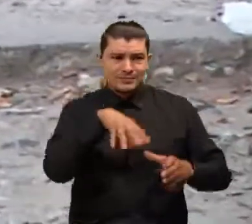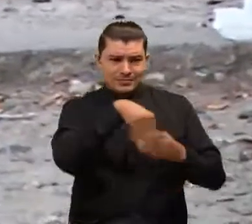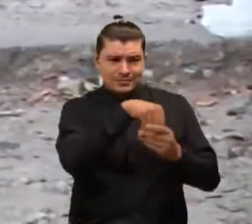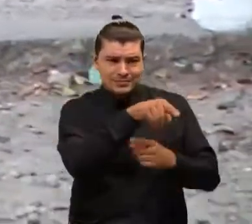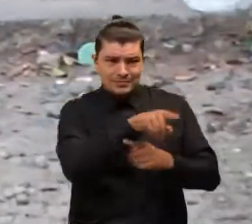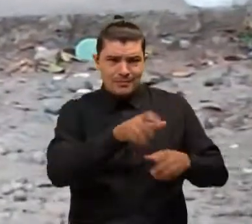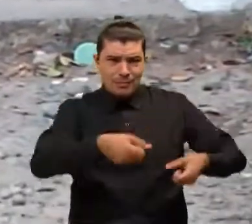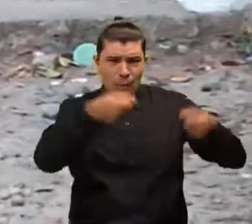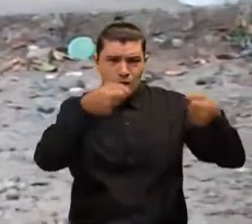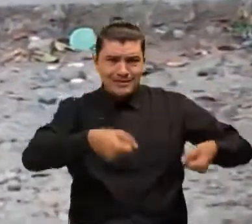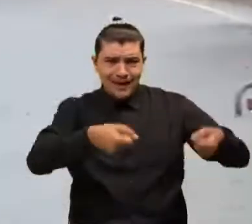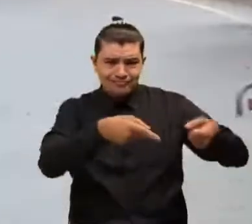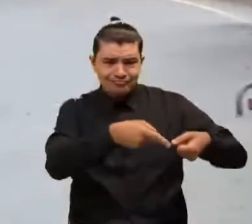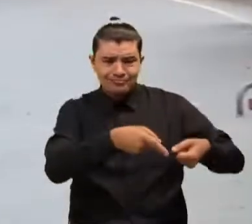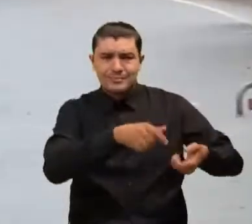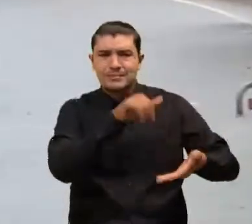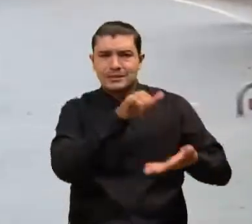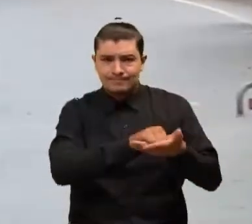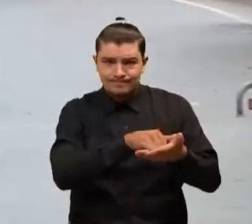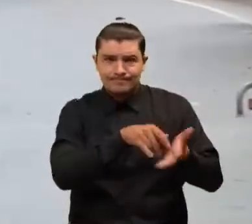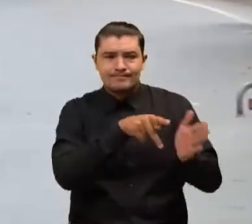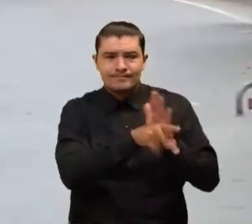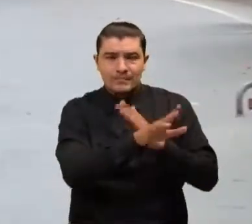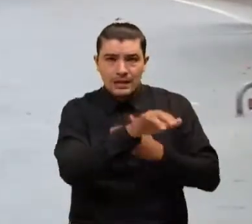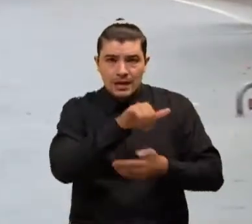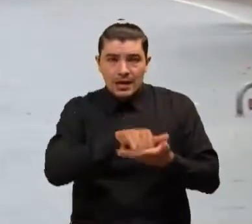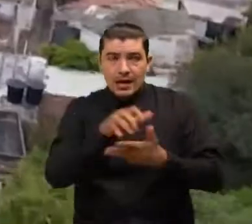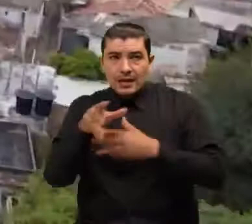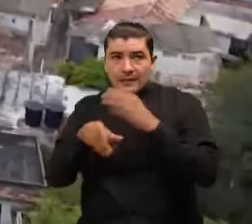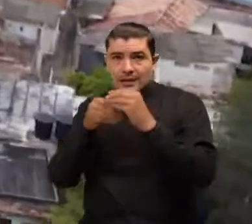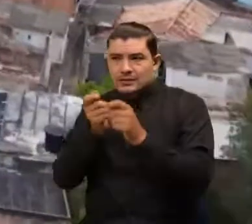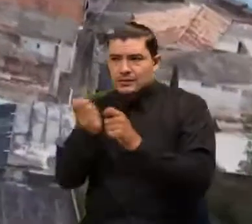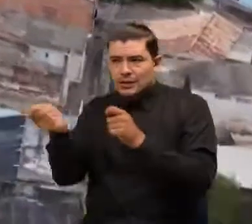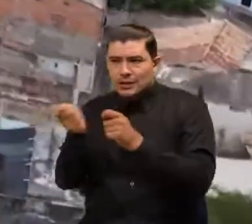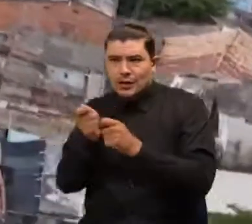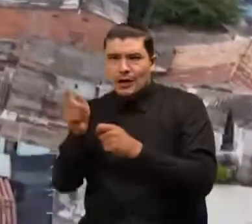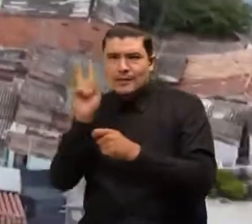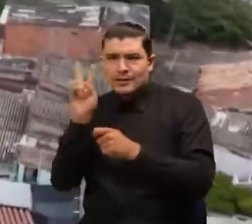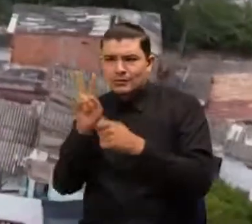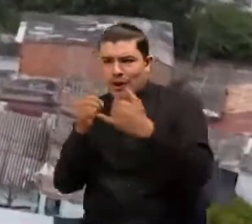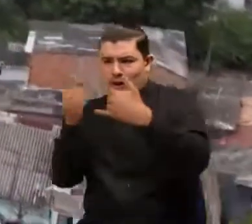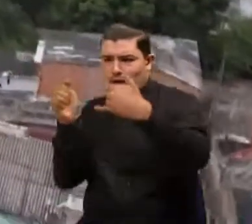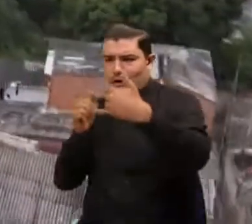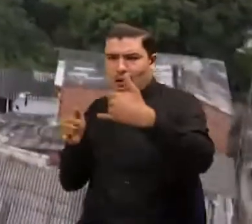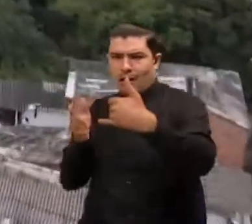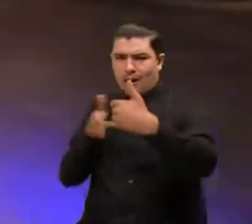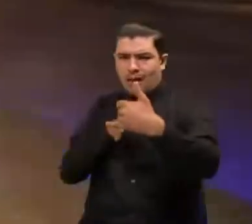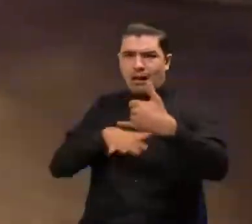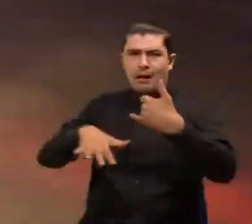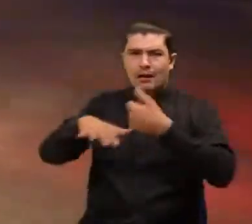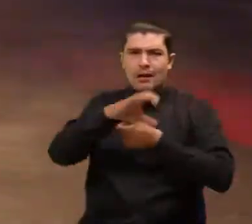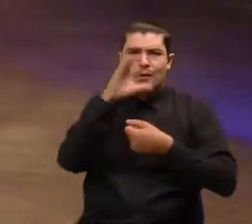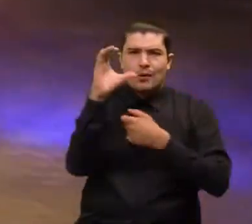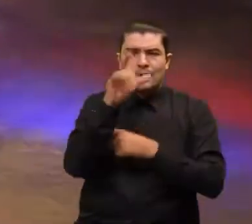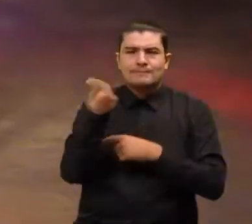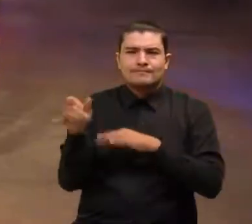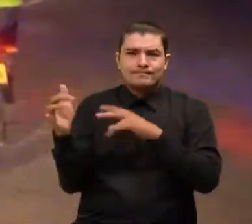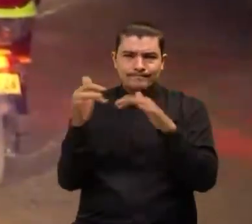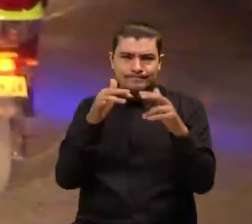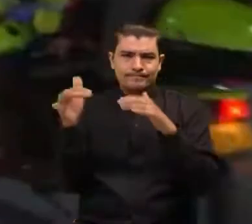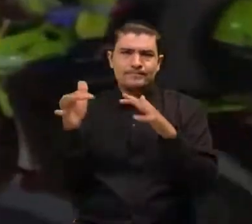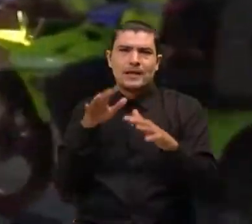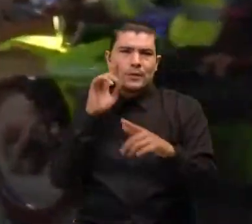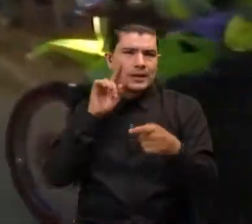los homicidios registrados en la zona de frontera y las periferias de Cúcuta, y es una clara evidencia de la guerra por el control